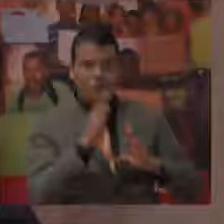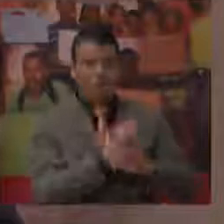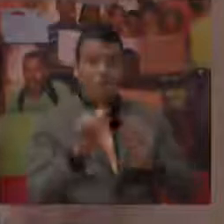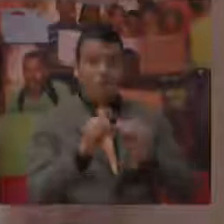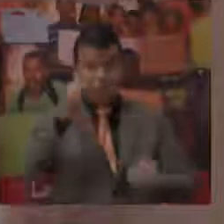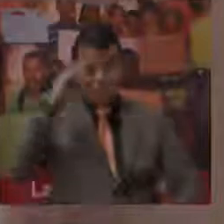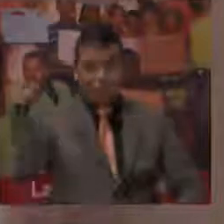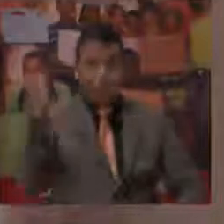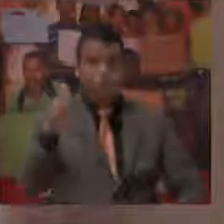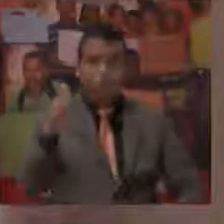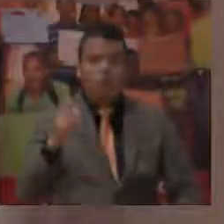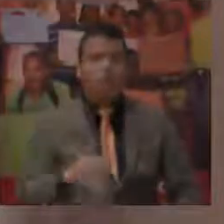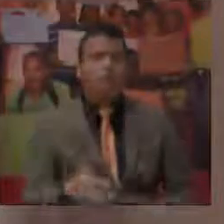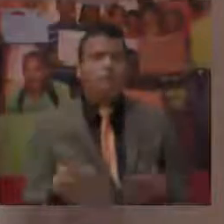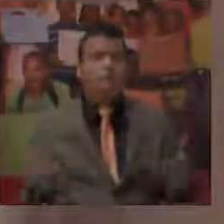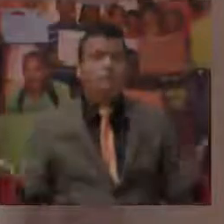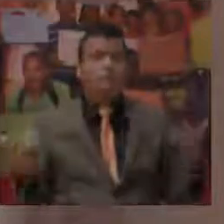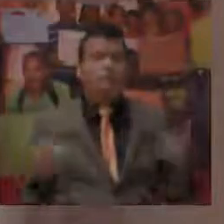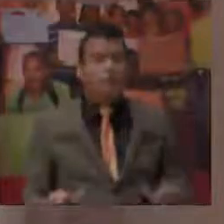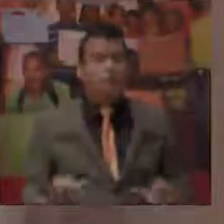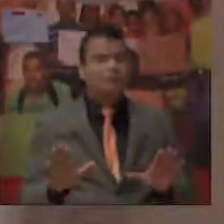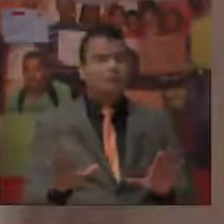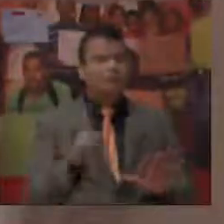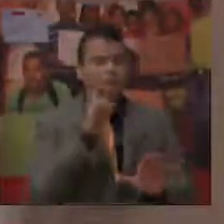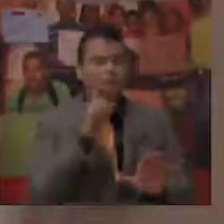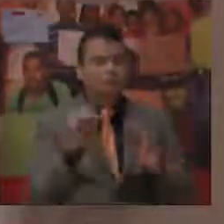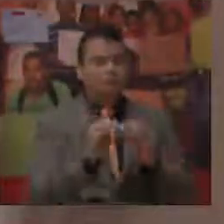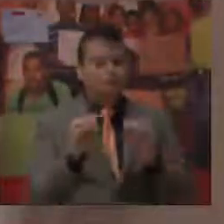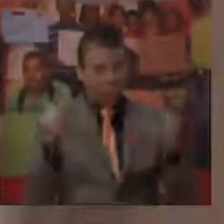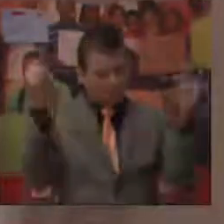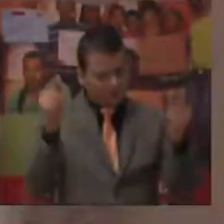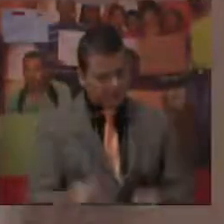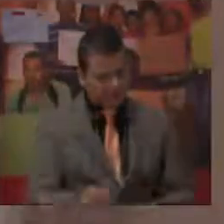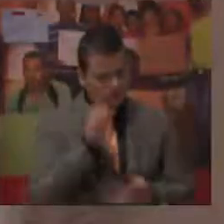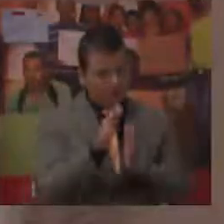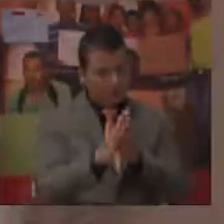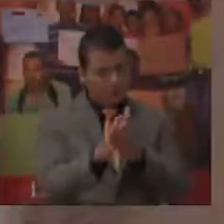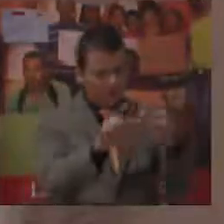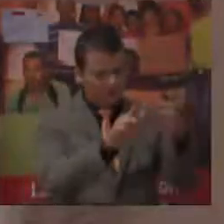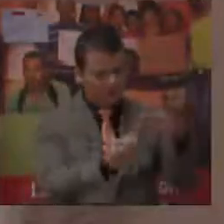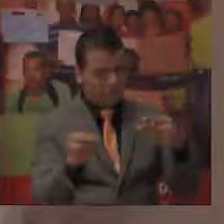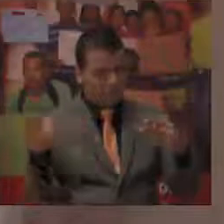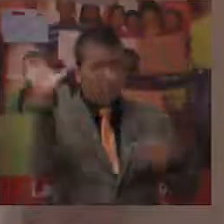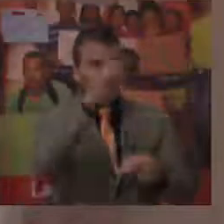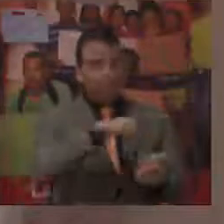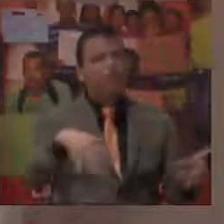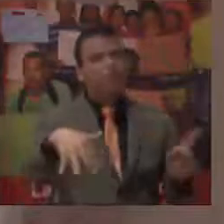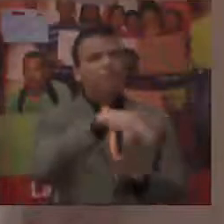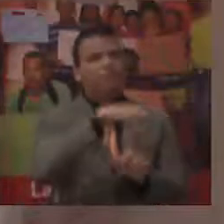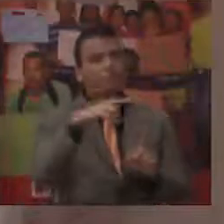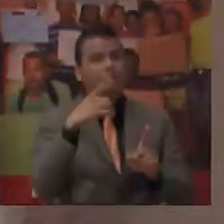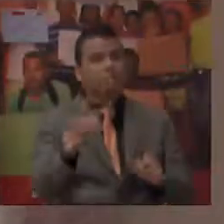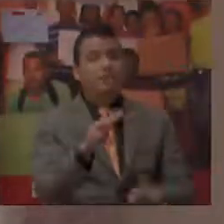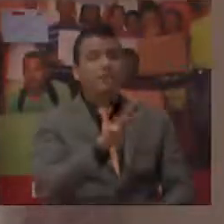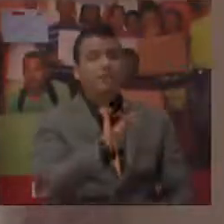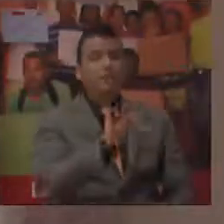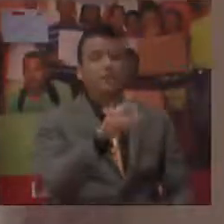futuro. Finalmente, un par de cifras para que todos entremos en contexto. De